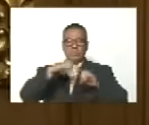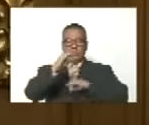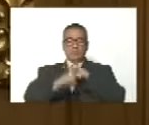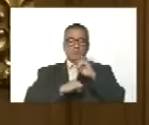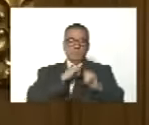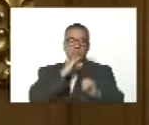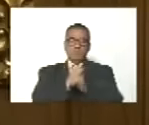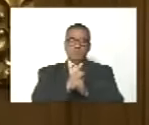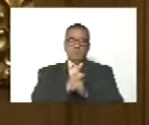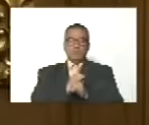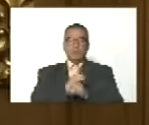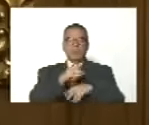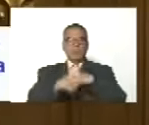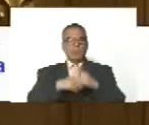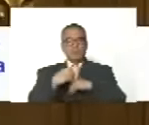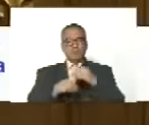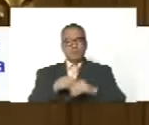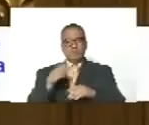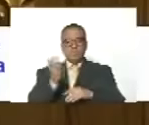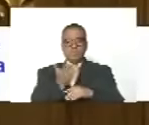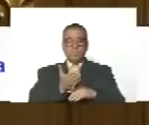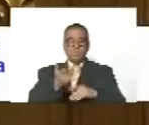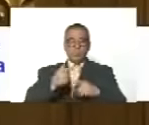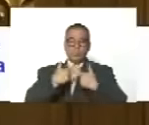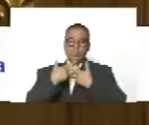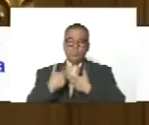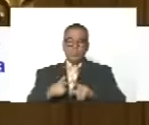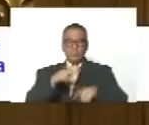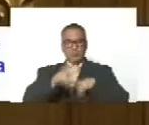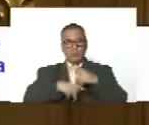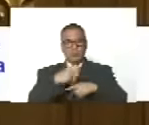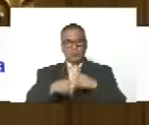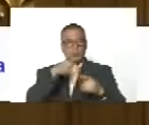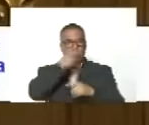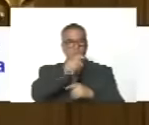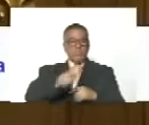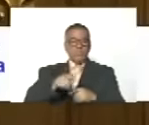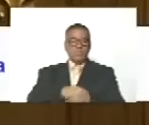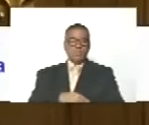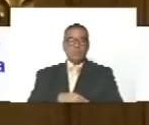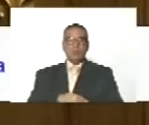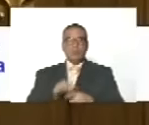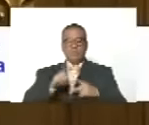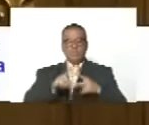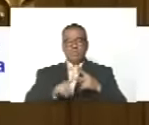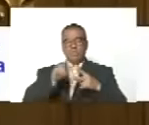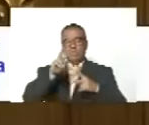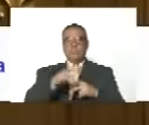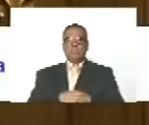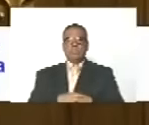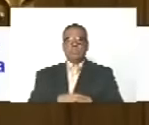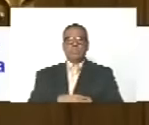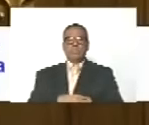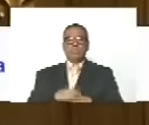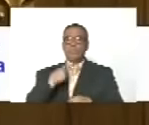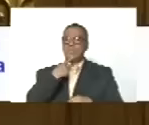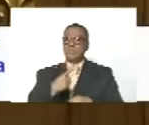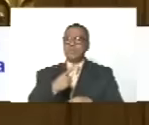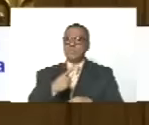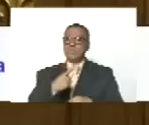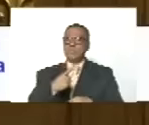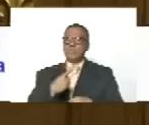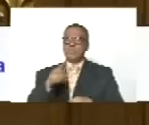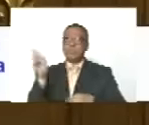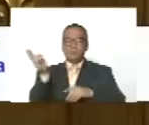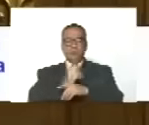internacional y causa daño en el libre desarrollo de los pueblos. Segundo, exigir el